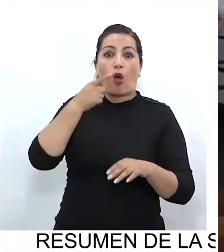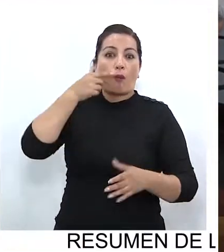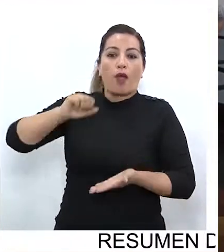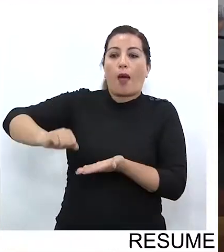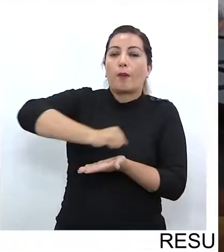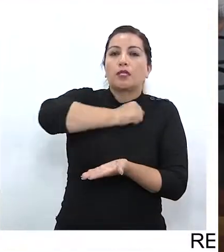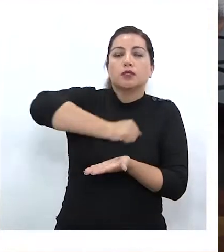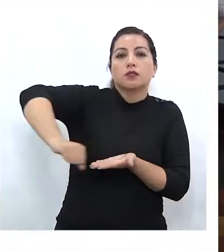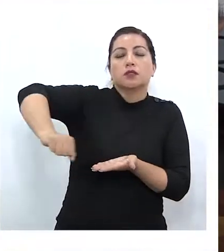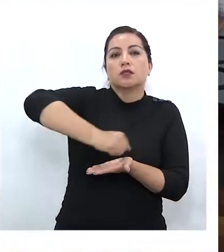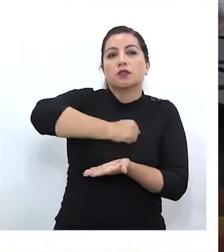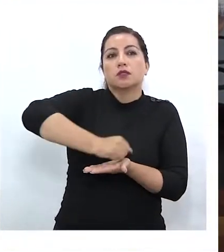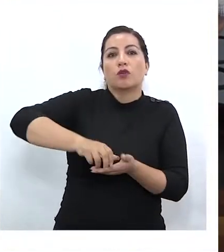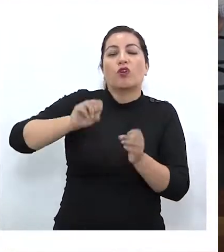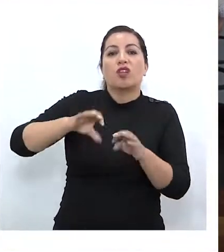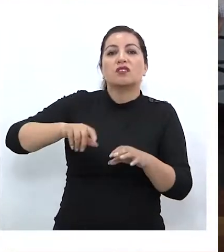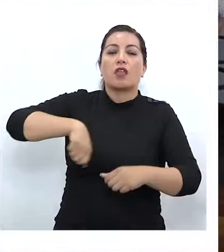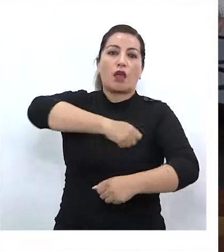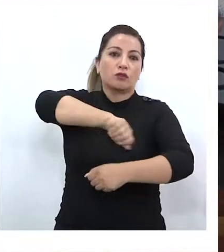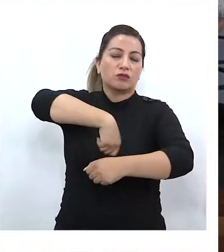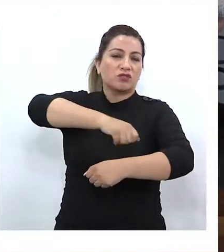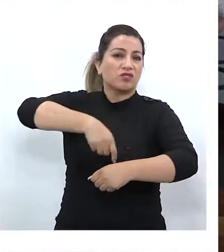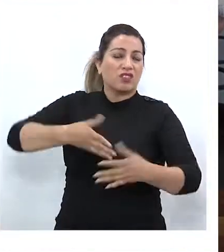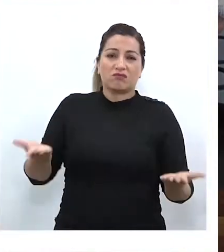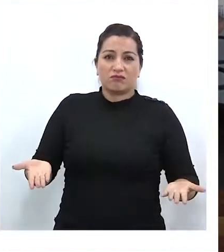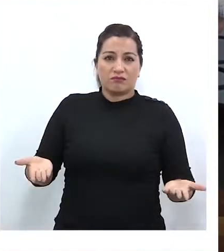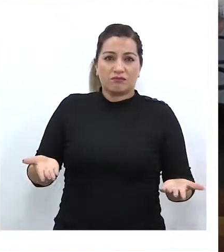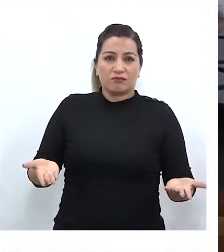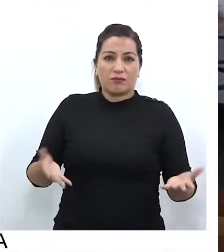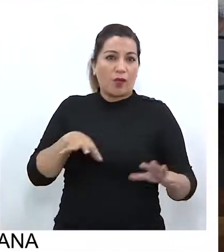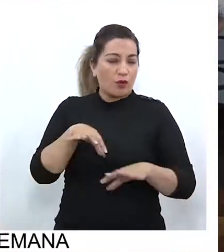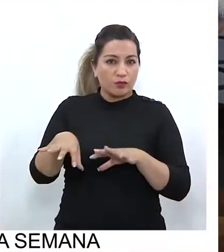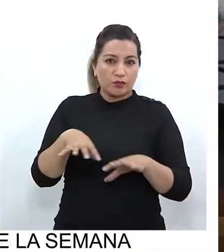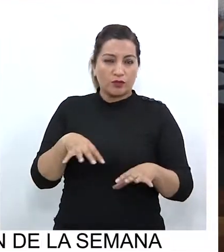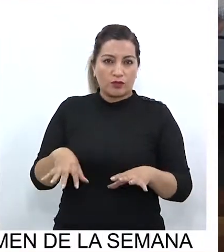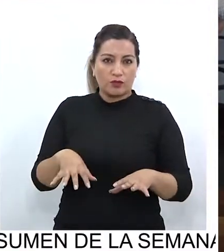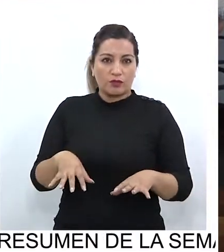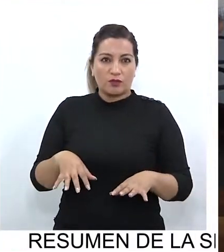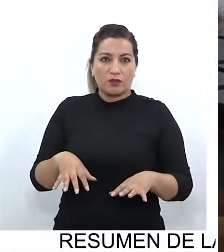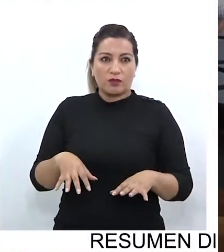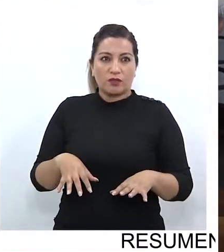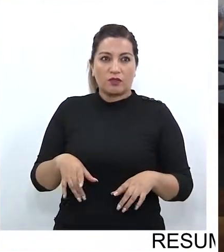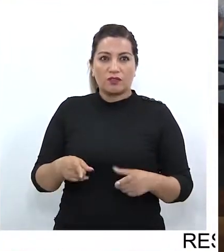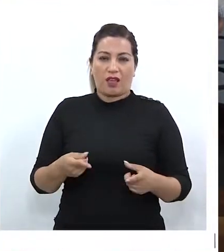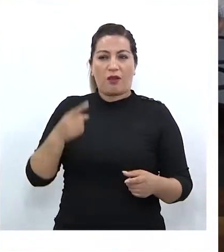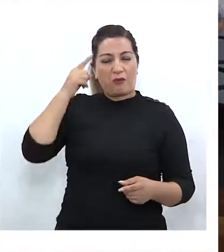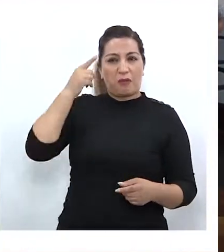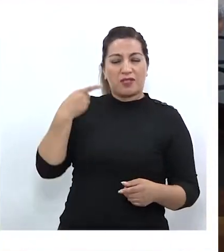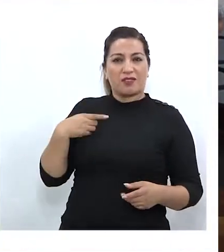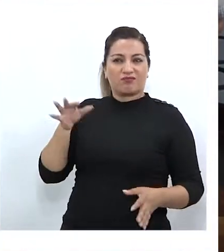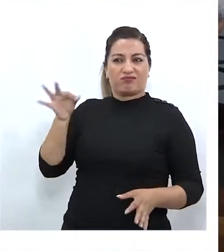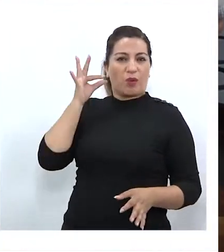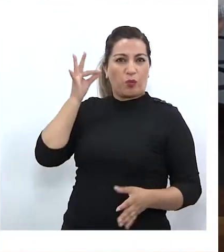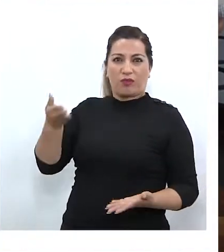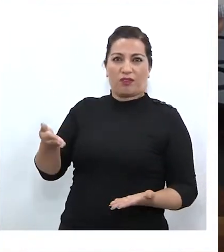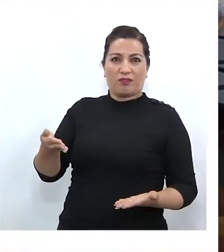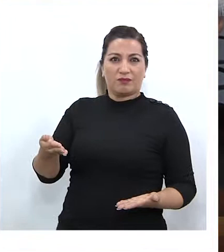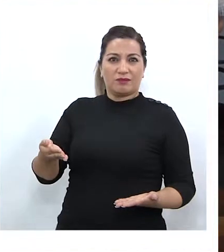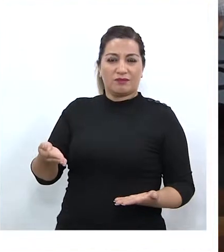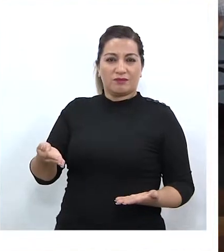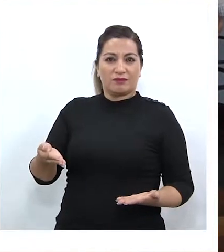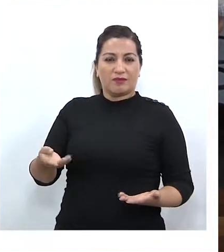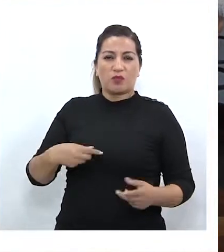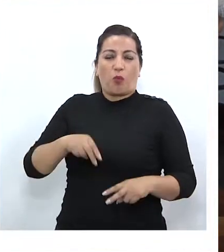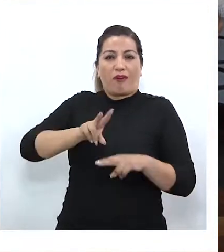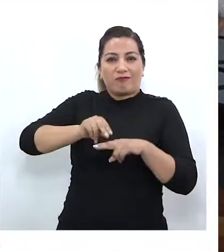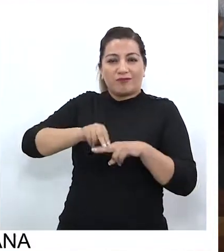planchar? O les enseñan a cocinar, en fin, o sea, cosas que son como de bastante perogrullo, digamos, a esta altura del siglo XXI, pero